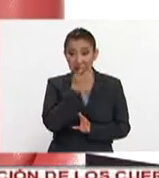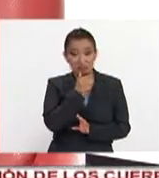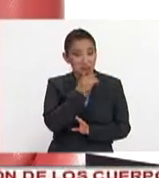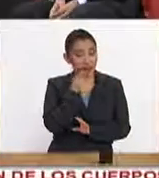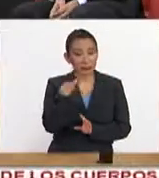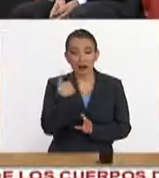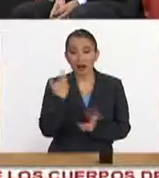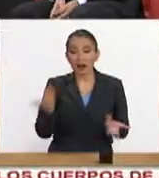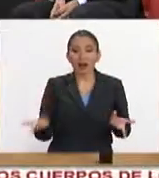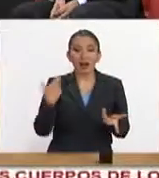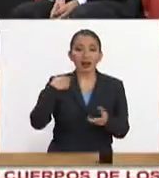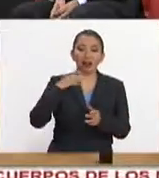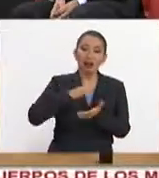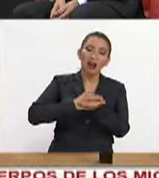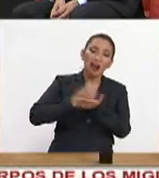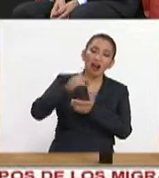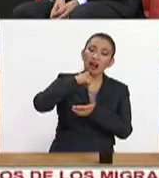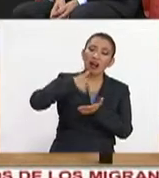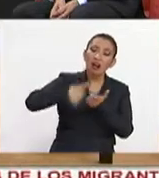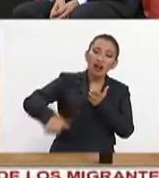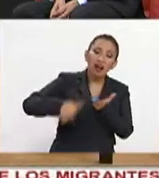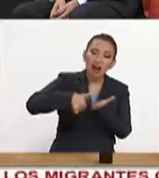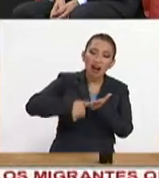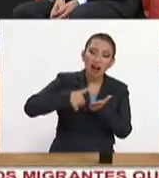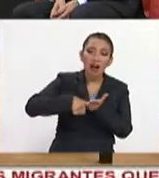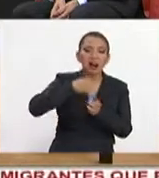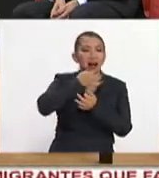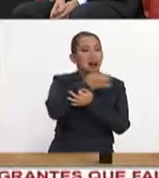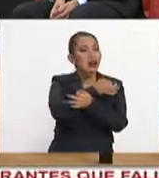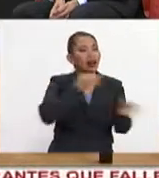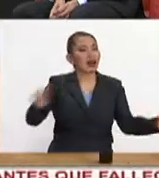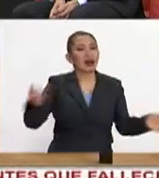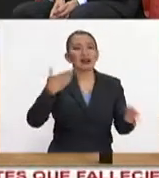porque emite acciones ejecutivas, anuncia legislaciones, pero